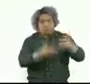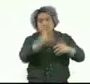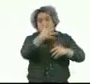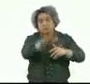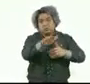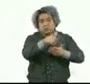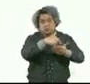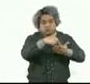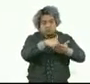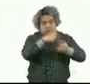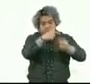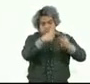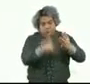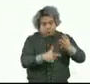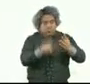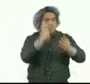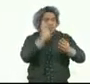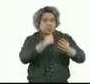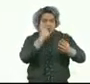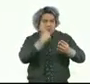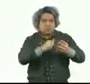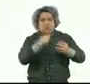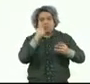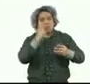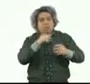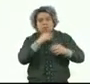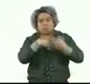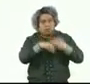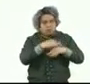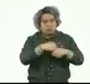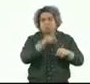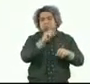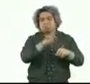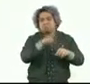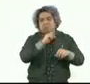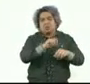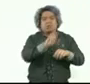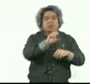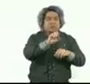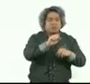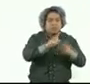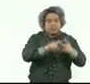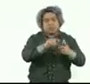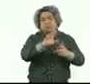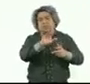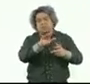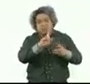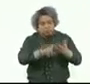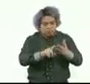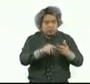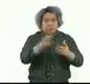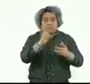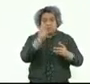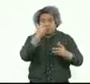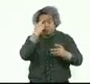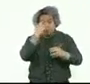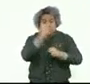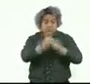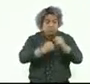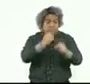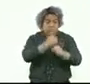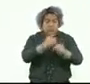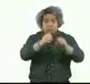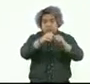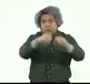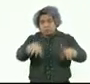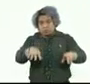día de hoy, son las 10 sedes que utilizamos para 60 y más, para 50 a 59, y es importante que la gente sepa que si pasó su oportunidad, si tiene